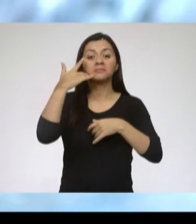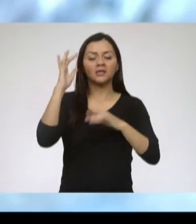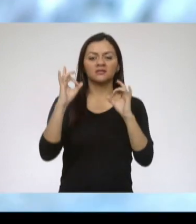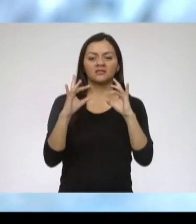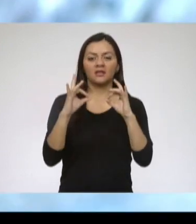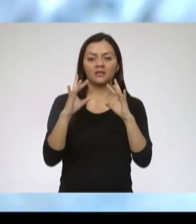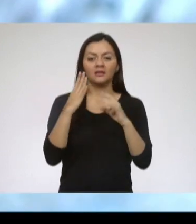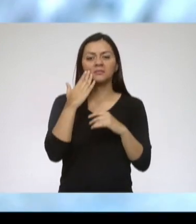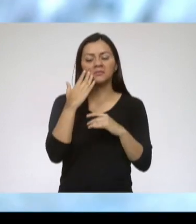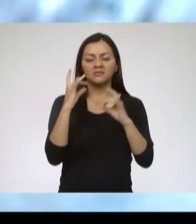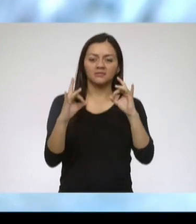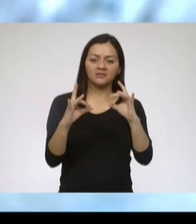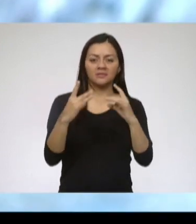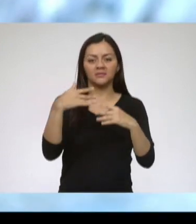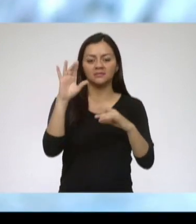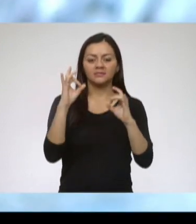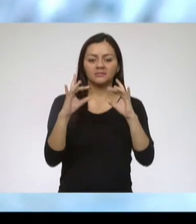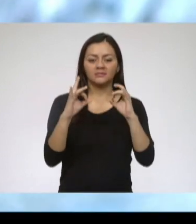chat, nomás.